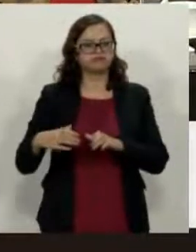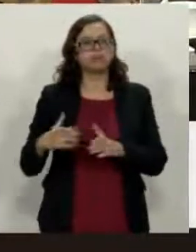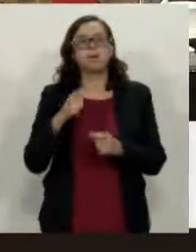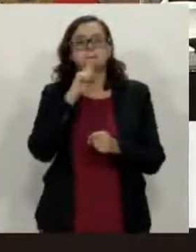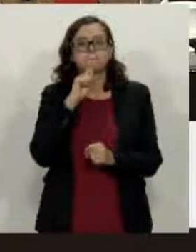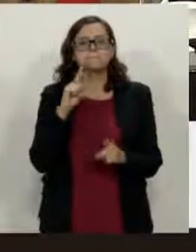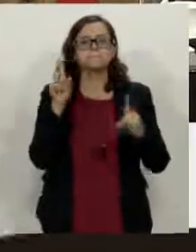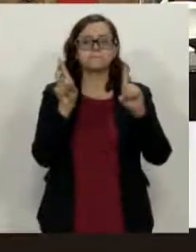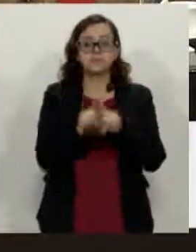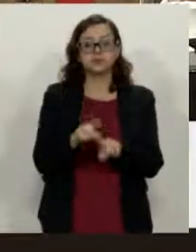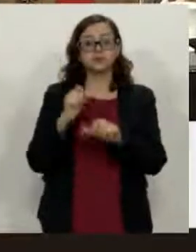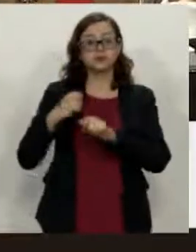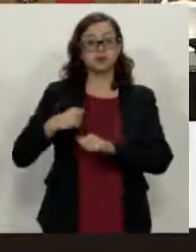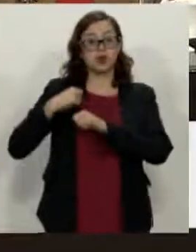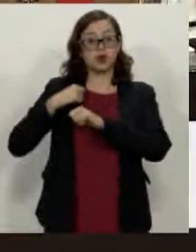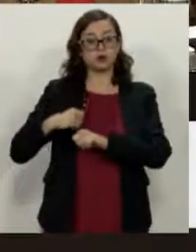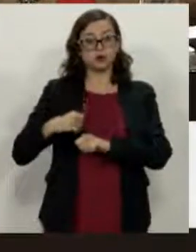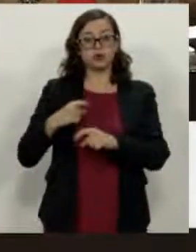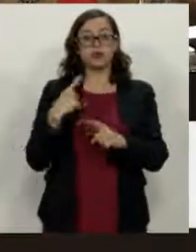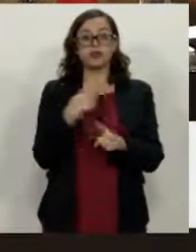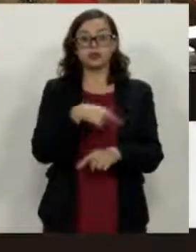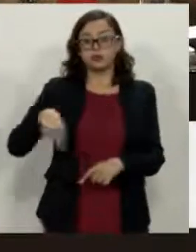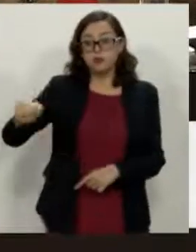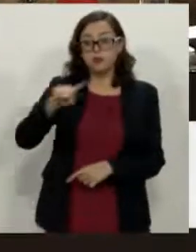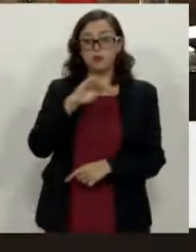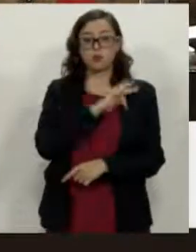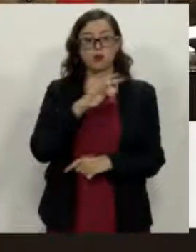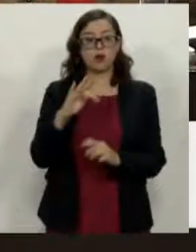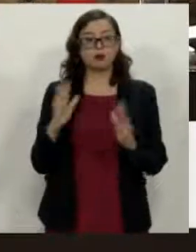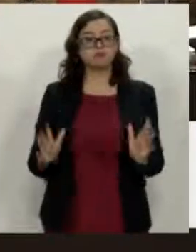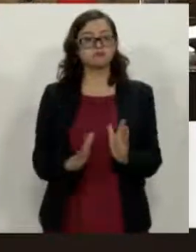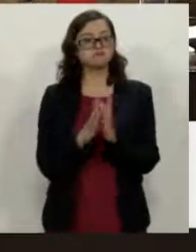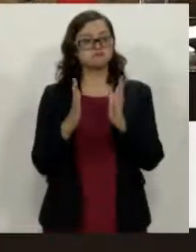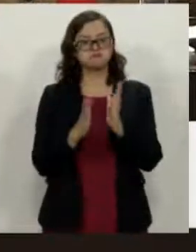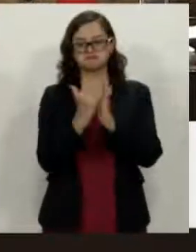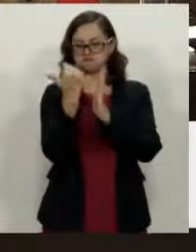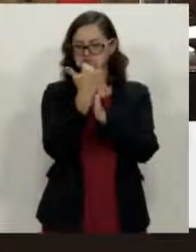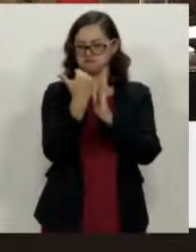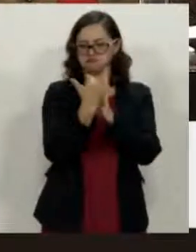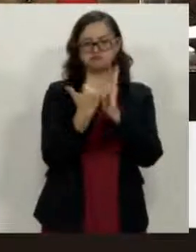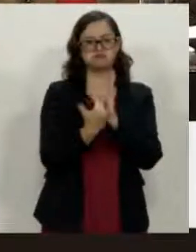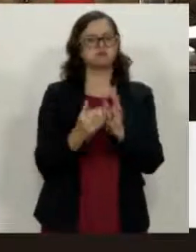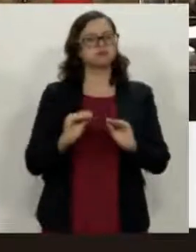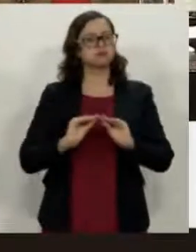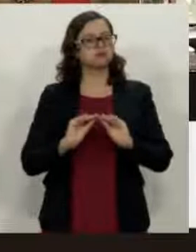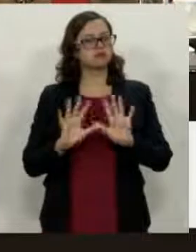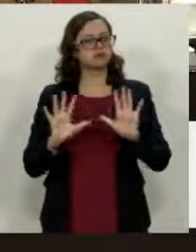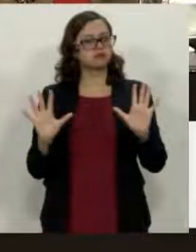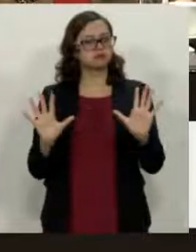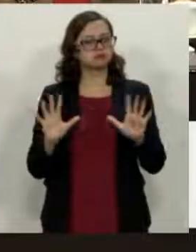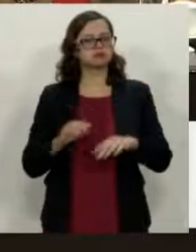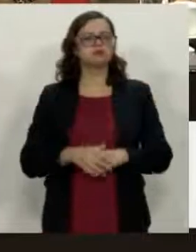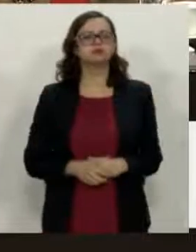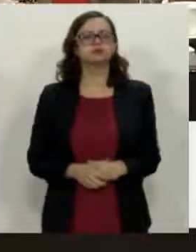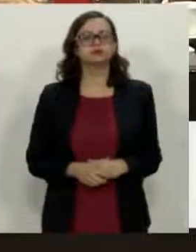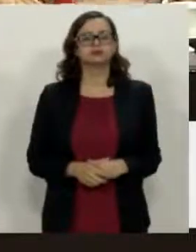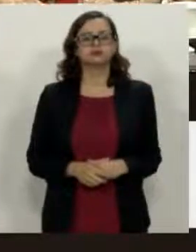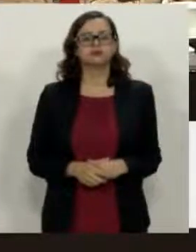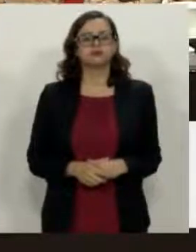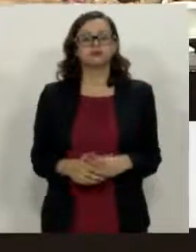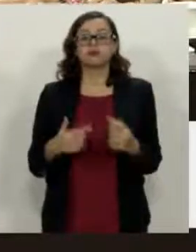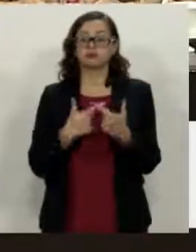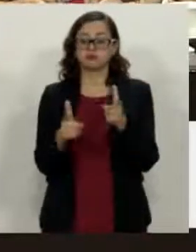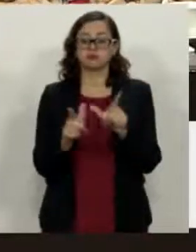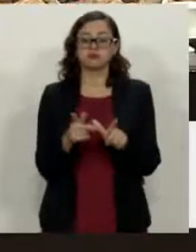las autoridades que pueden participar en el procedimiento. Morena quiere dejar asentado que